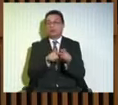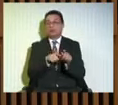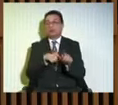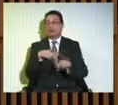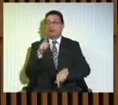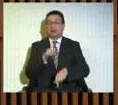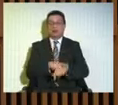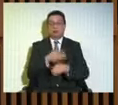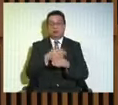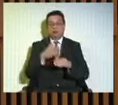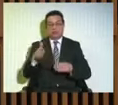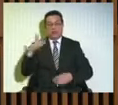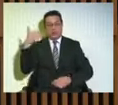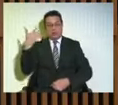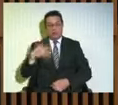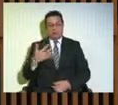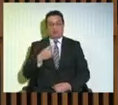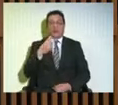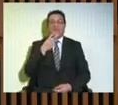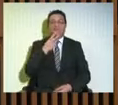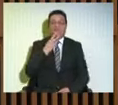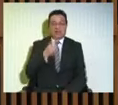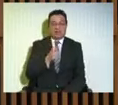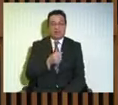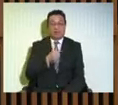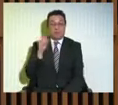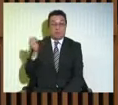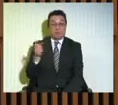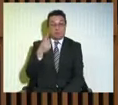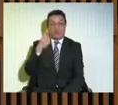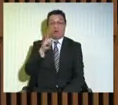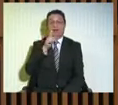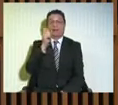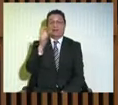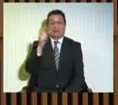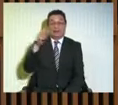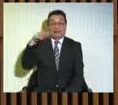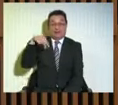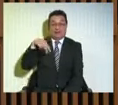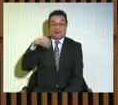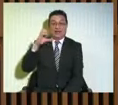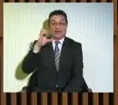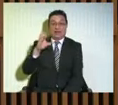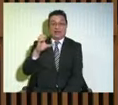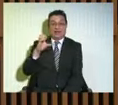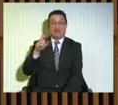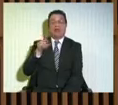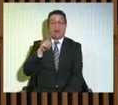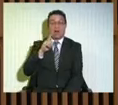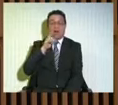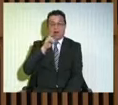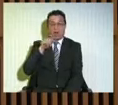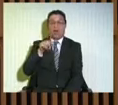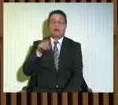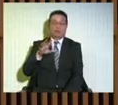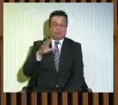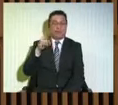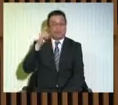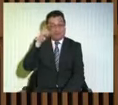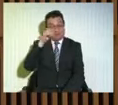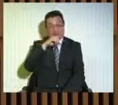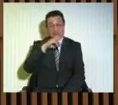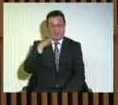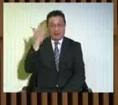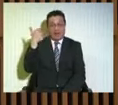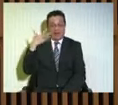periodo muy importante de su vida. Primero la TNE. La TNE tuvo momentos muy complejos en que